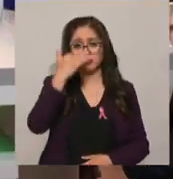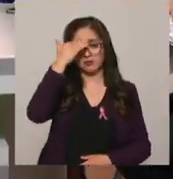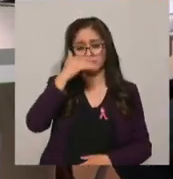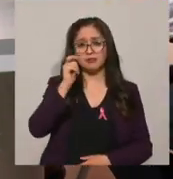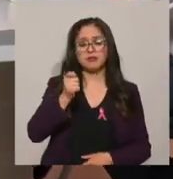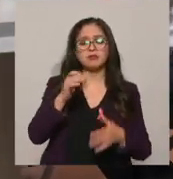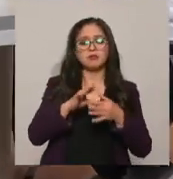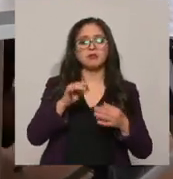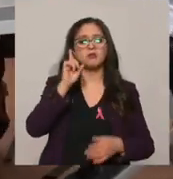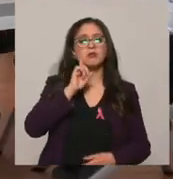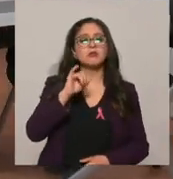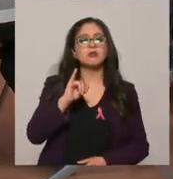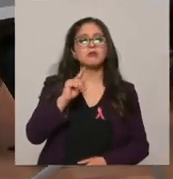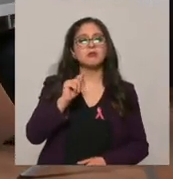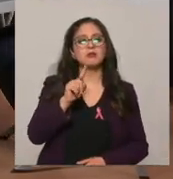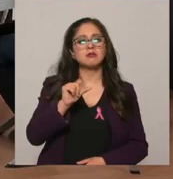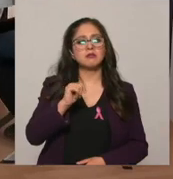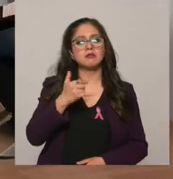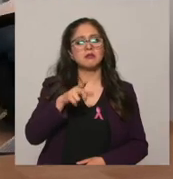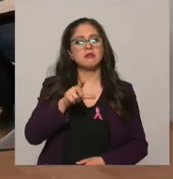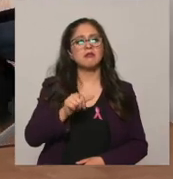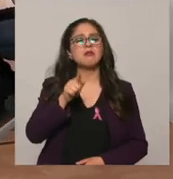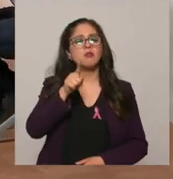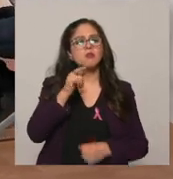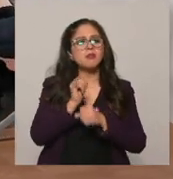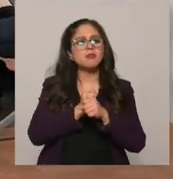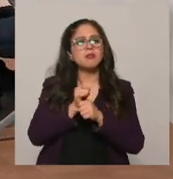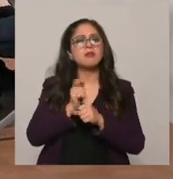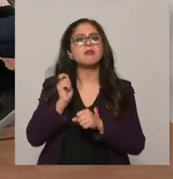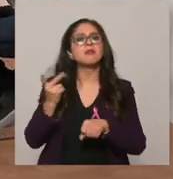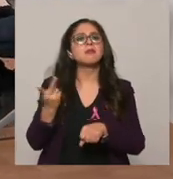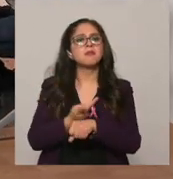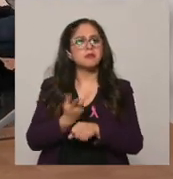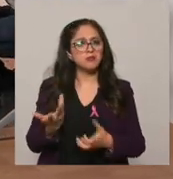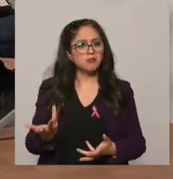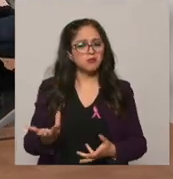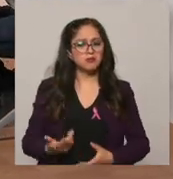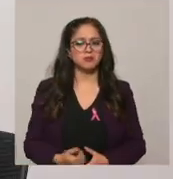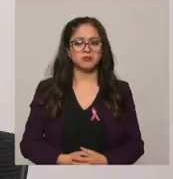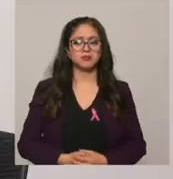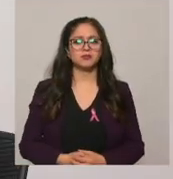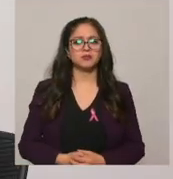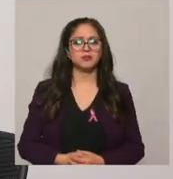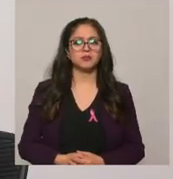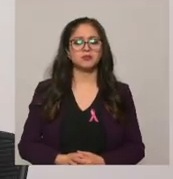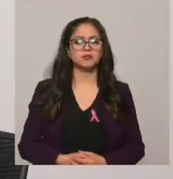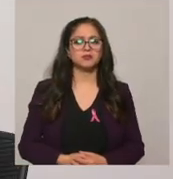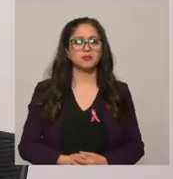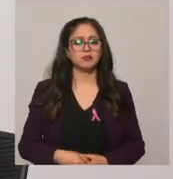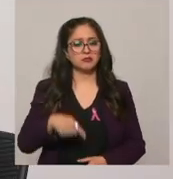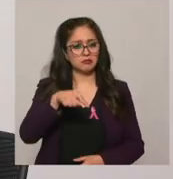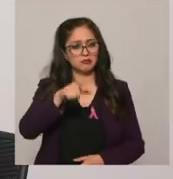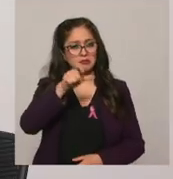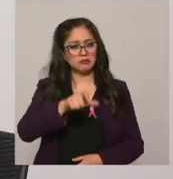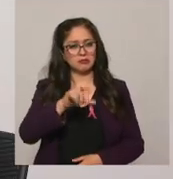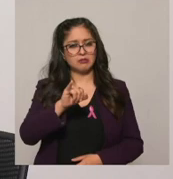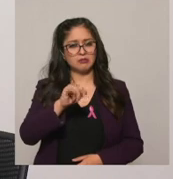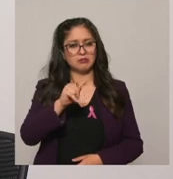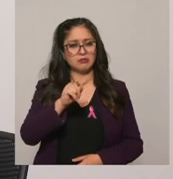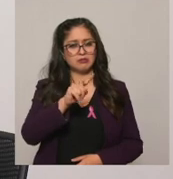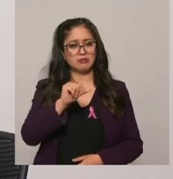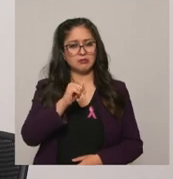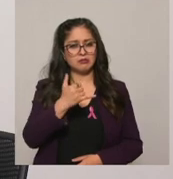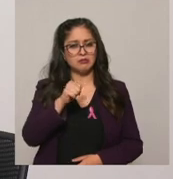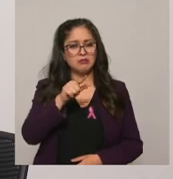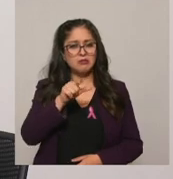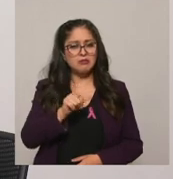nos puedes decir en tus investigaciones que encontraste? Bueno, el caso de Itzayana en realidad es parte, obviamente, de este